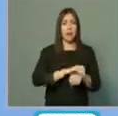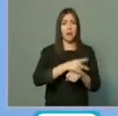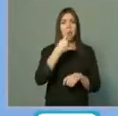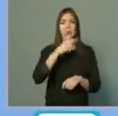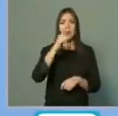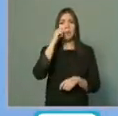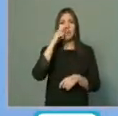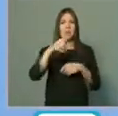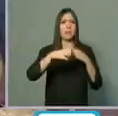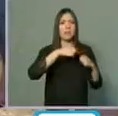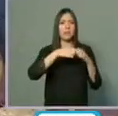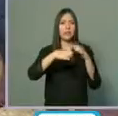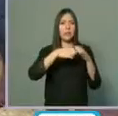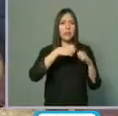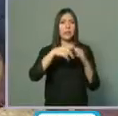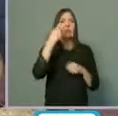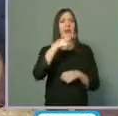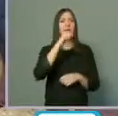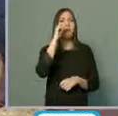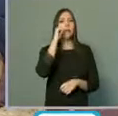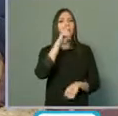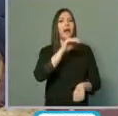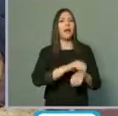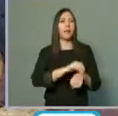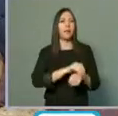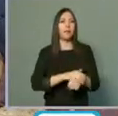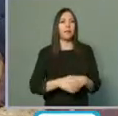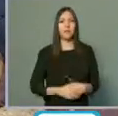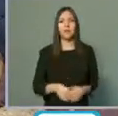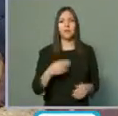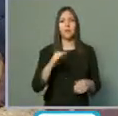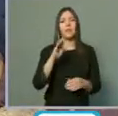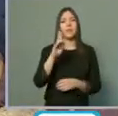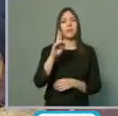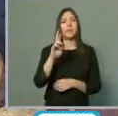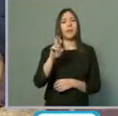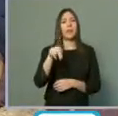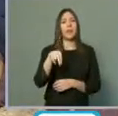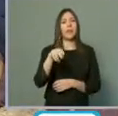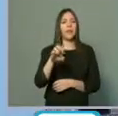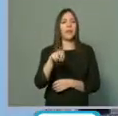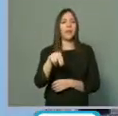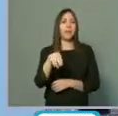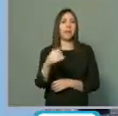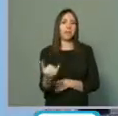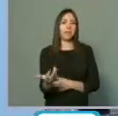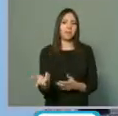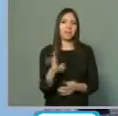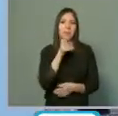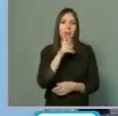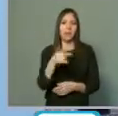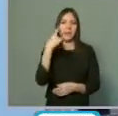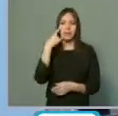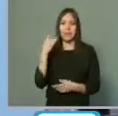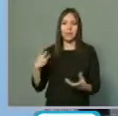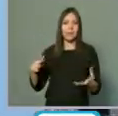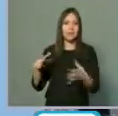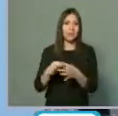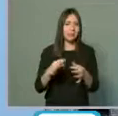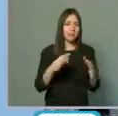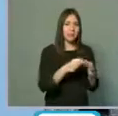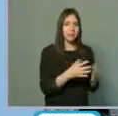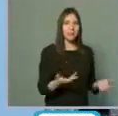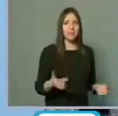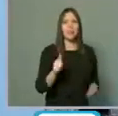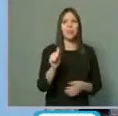una profunda rivalidad. Anda, pues. Frenemy. Sí, hay palabras intraducibles, ¿no? Sí. Apapachar entendemos